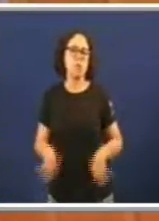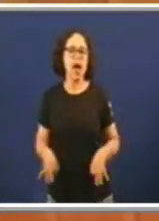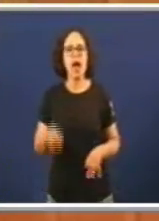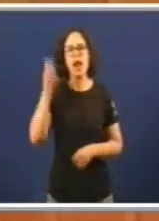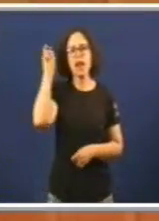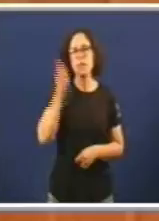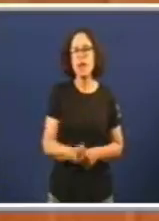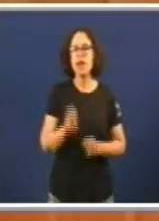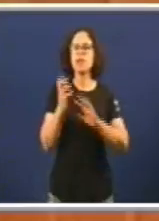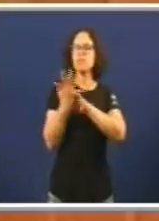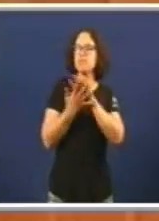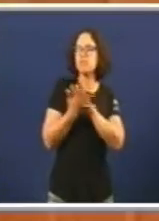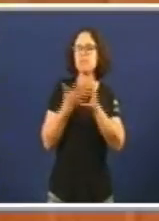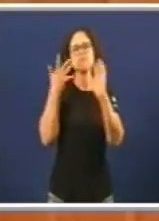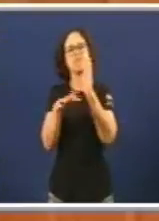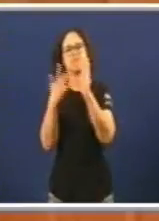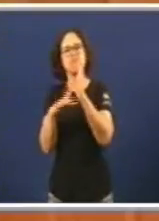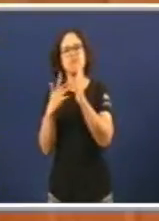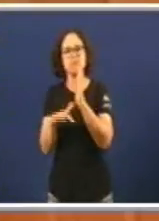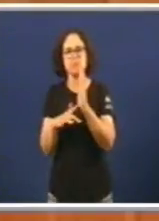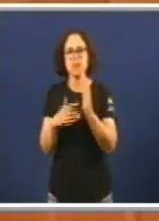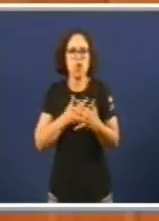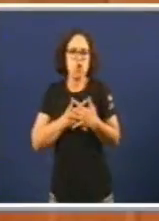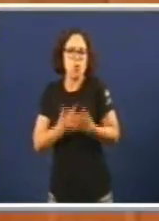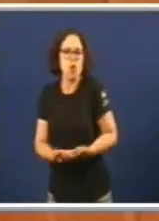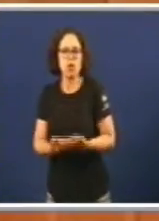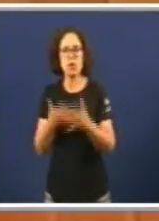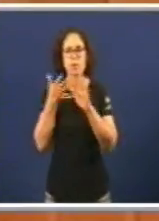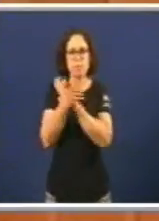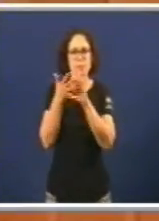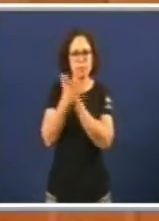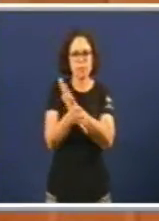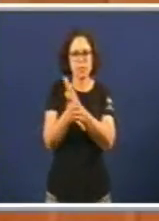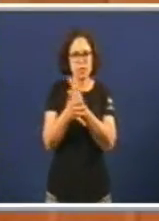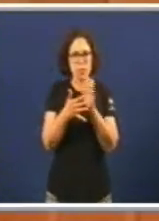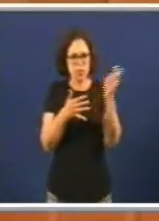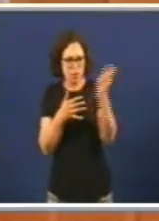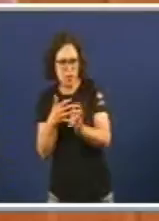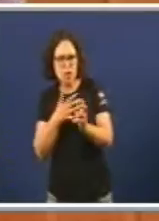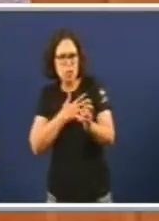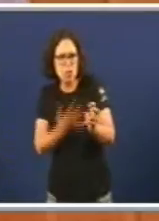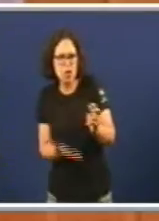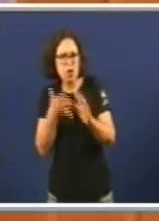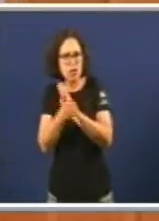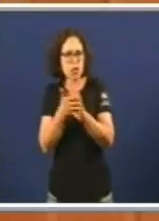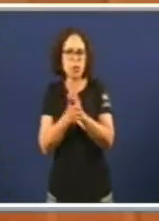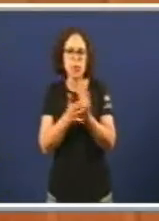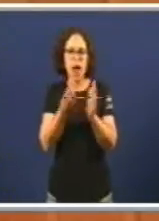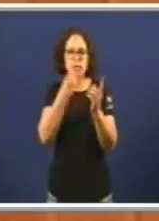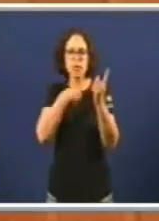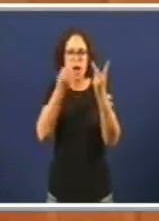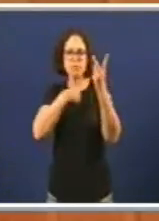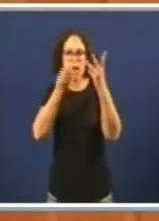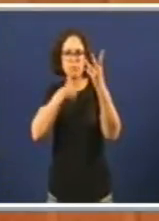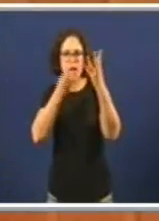esta Cámara a dar explicacións, cando ven a vontade propia o que vemos é que olvídaselle selectivamente dicir que